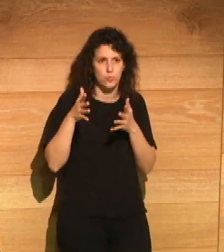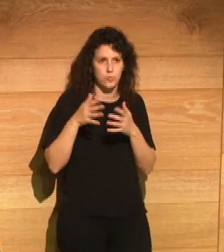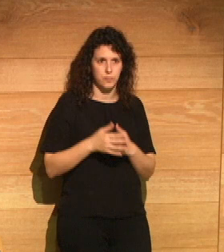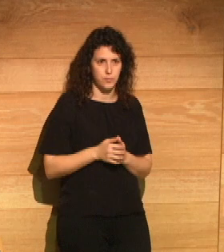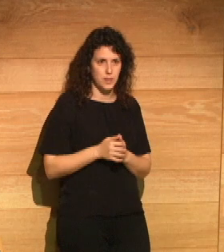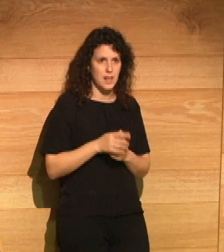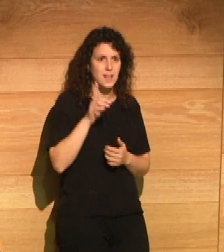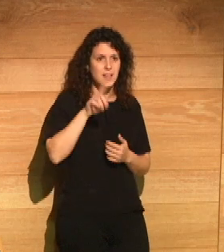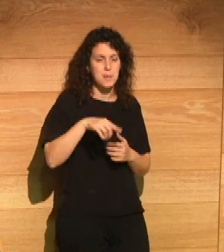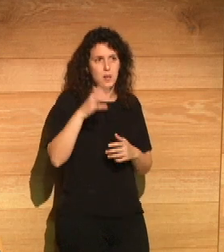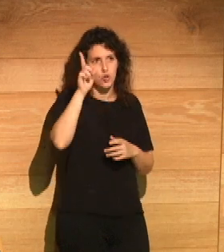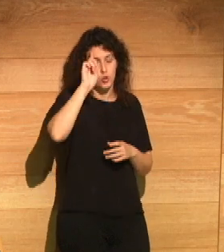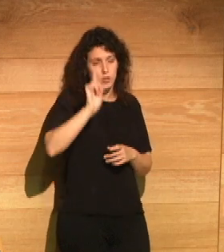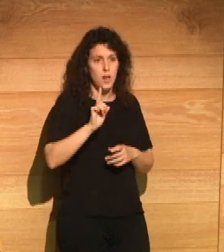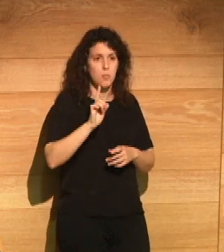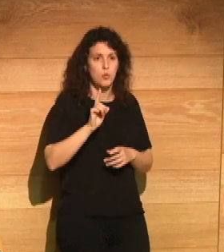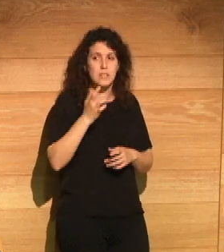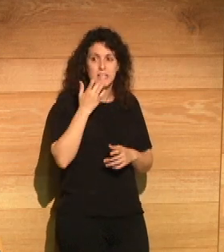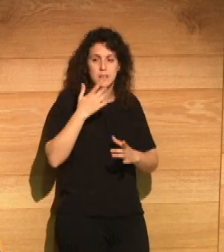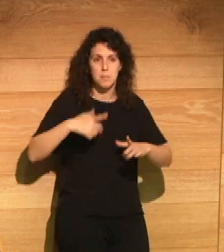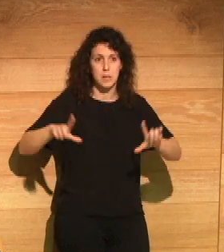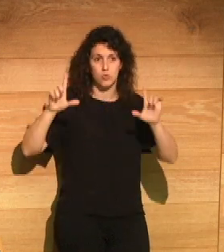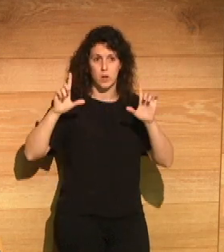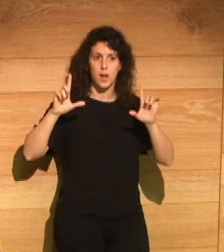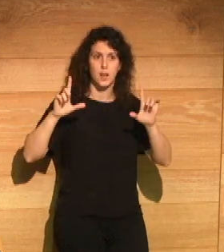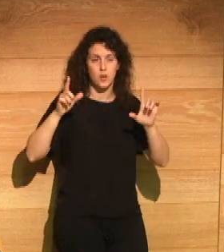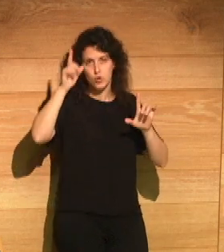y donde no sabemos a veces si el personaje